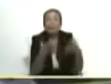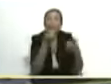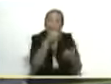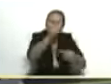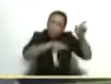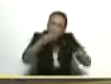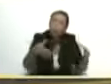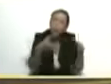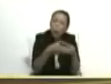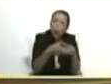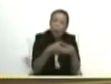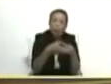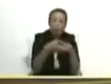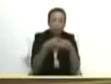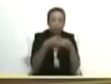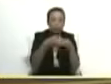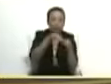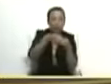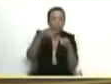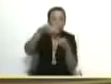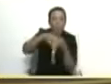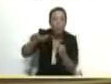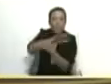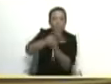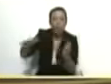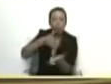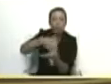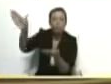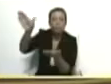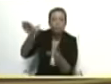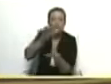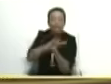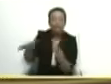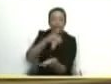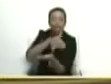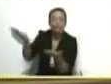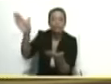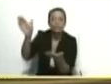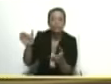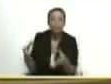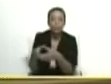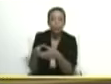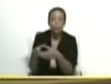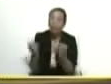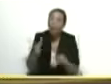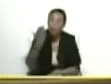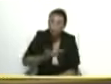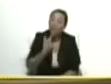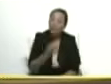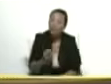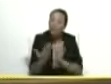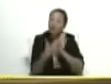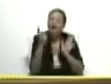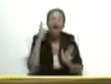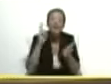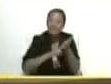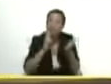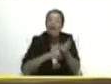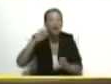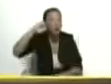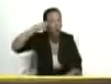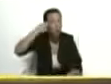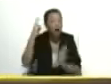Y le aplicaron lo que se llama la aplanadora oligárquica burguesa. Eso es importante decirlo,